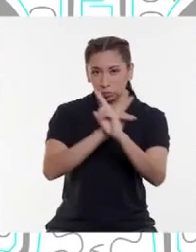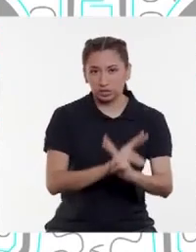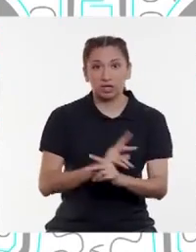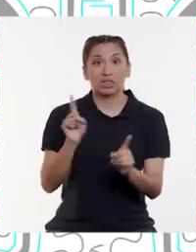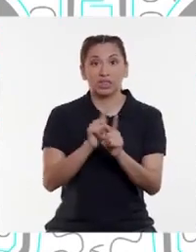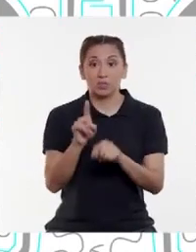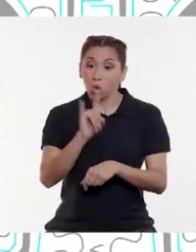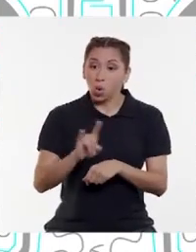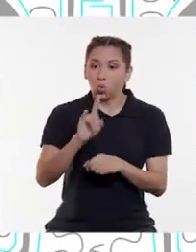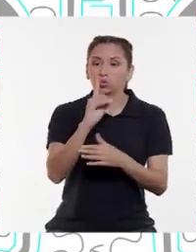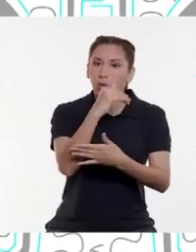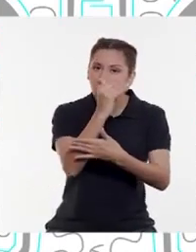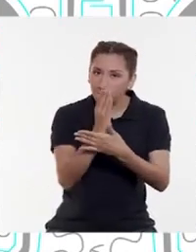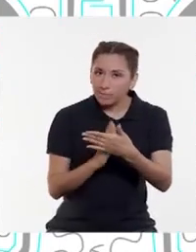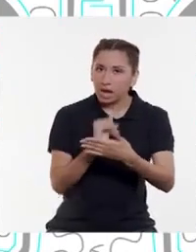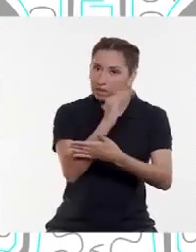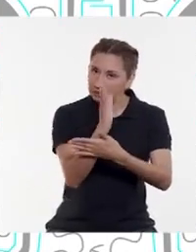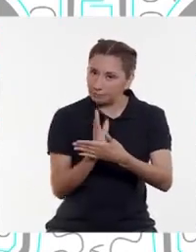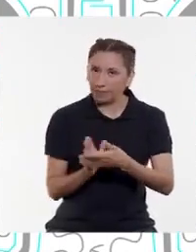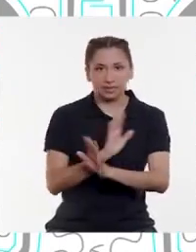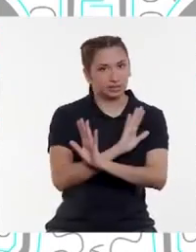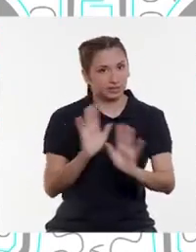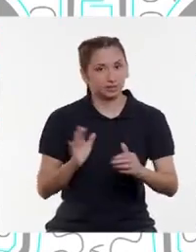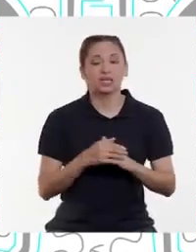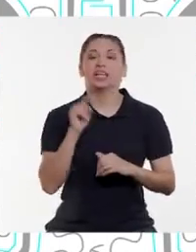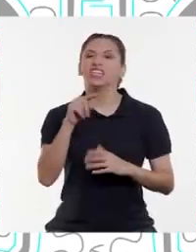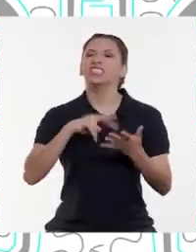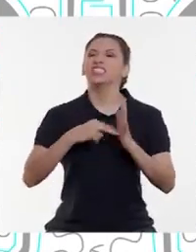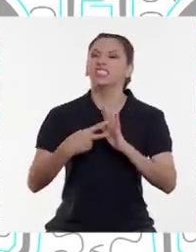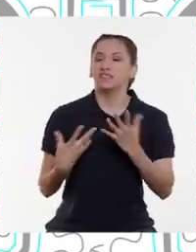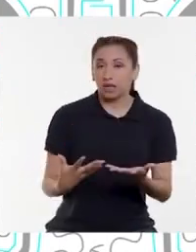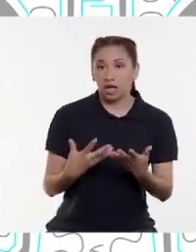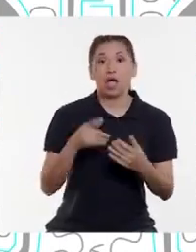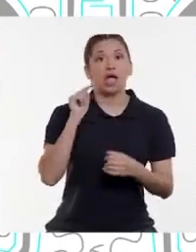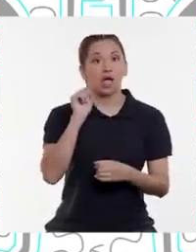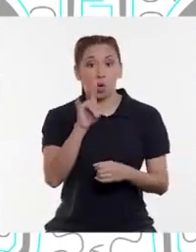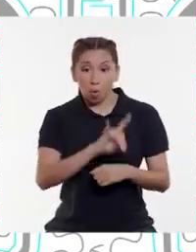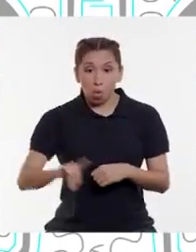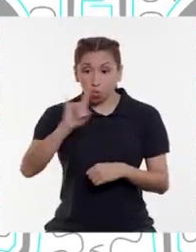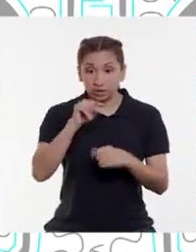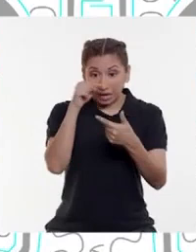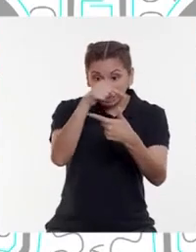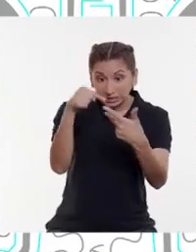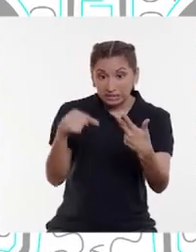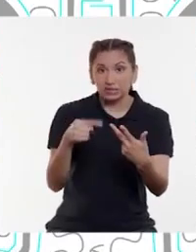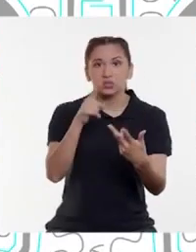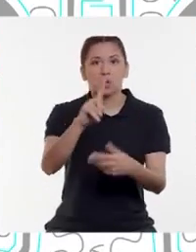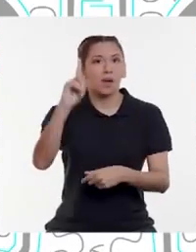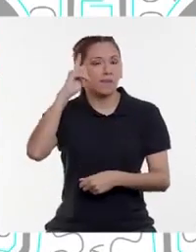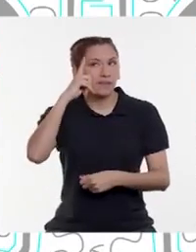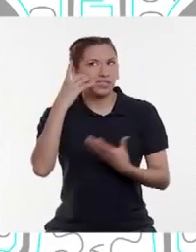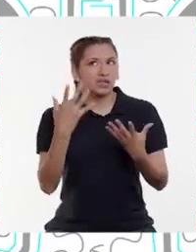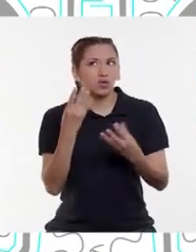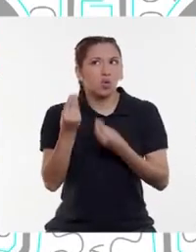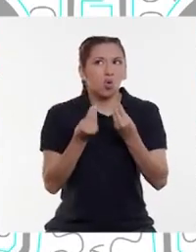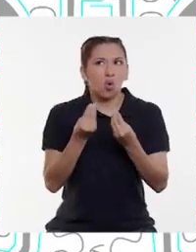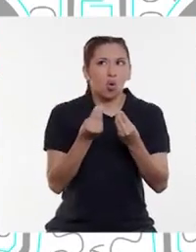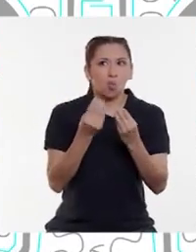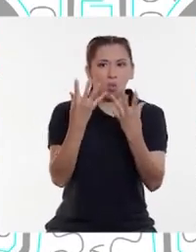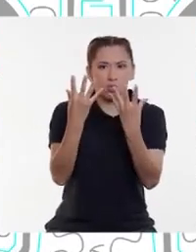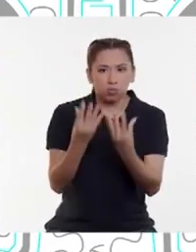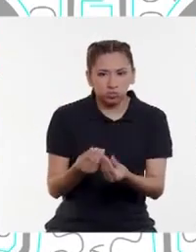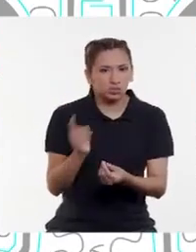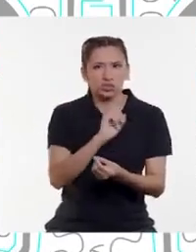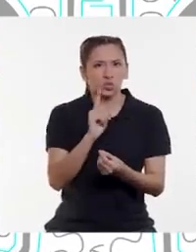y usarlos de manera racional. Eso significa que debemos usar esos recursos pensando en qué hacer para que no se acaben